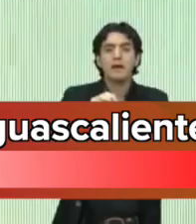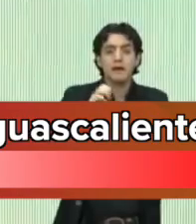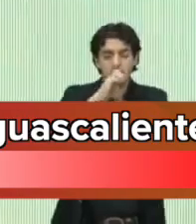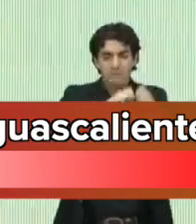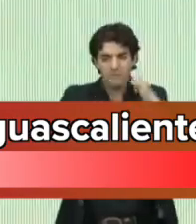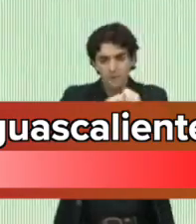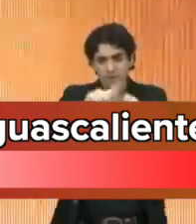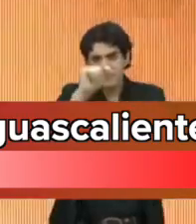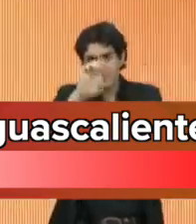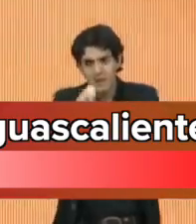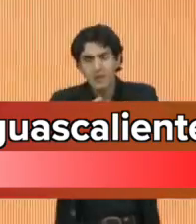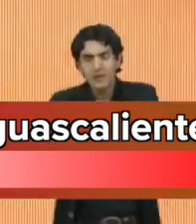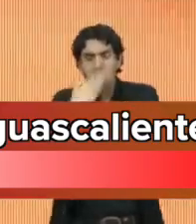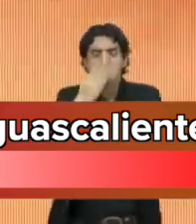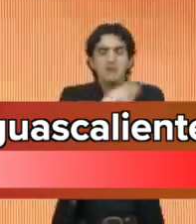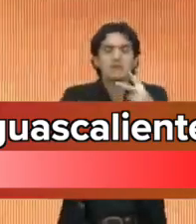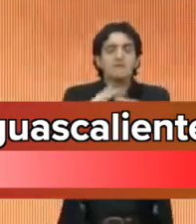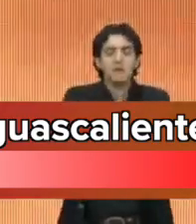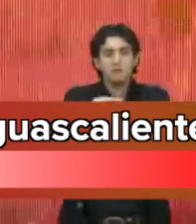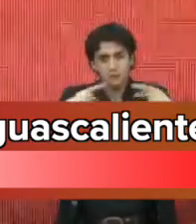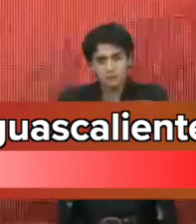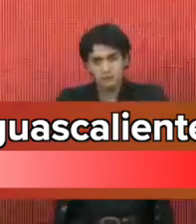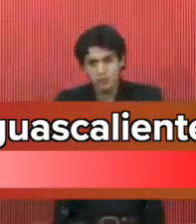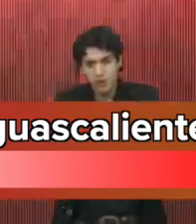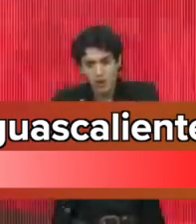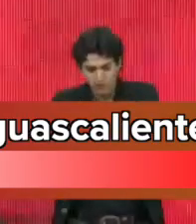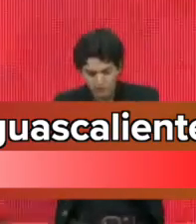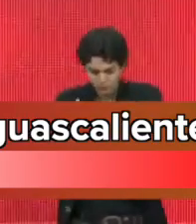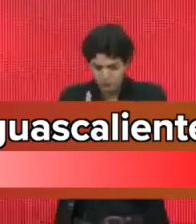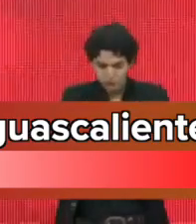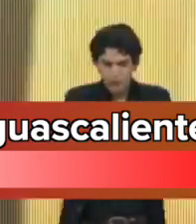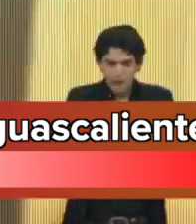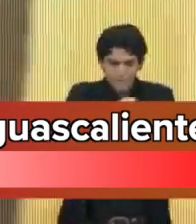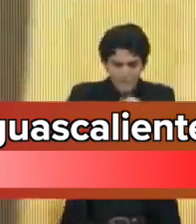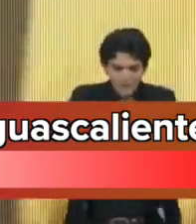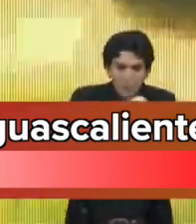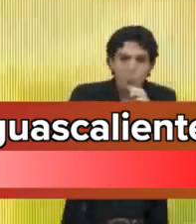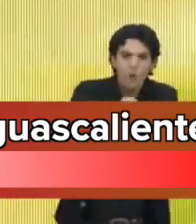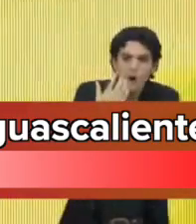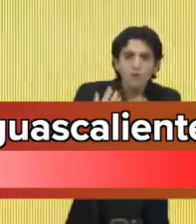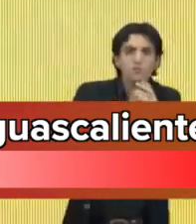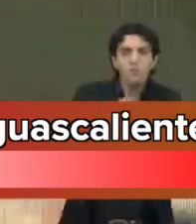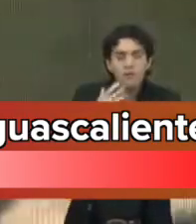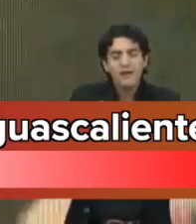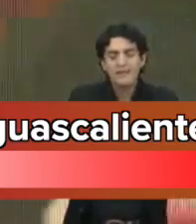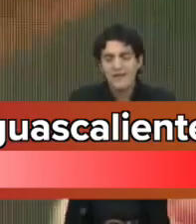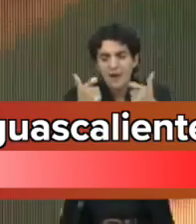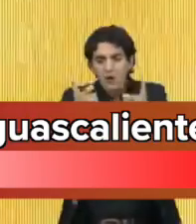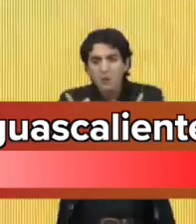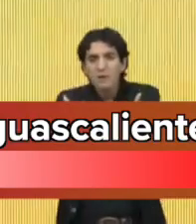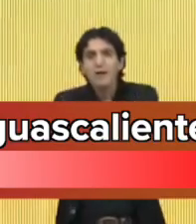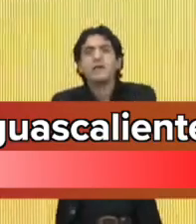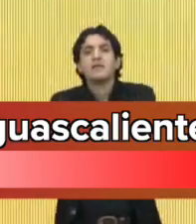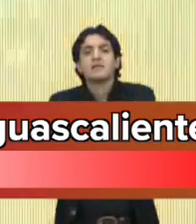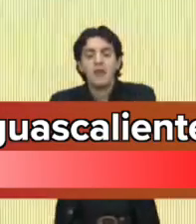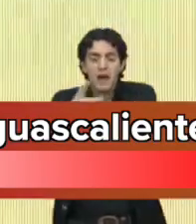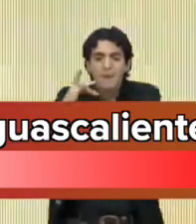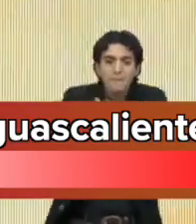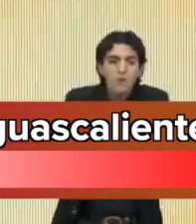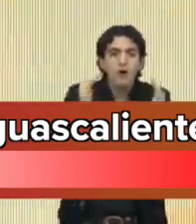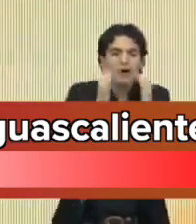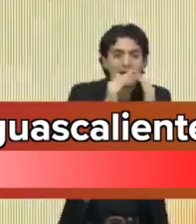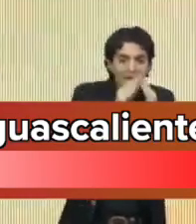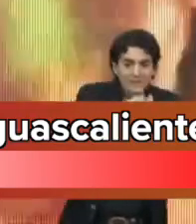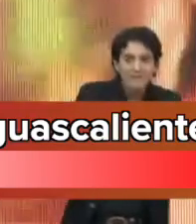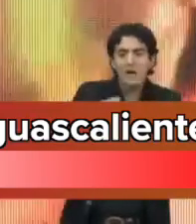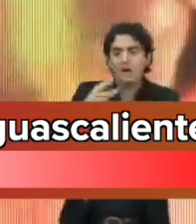cifras presentadas por la gobernadora. Por la tarde, Tere Jiménez asistirá a la explanada de Ciudad Morelos para dar cuentas de